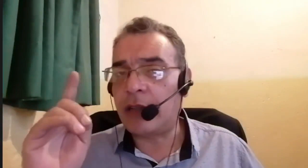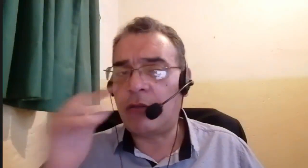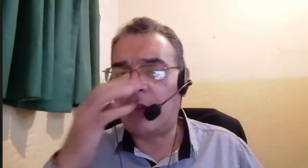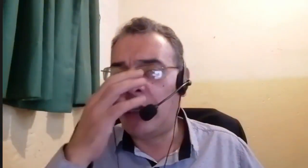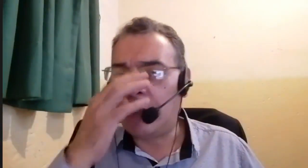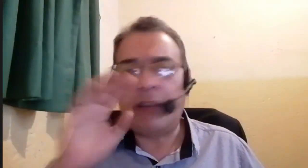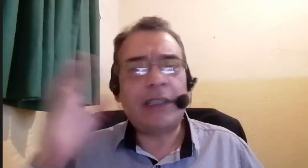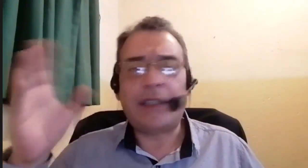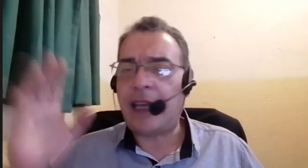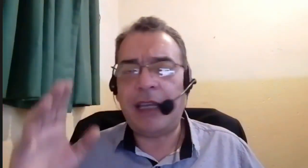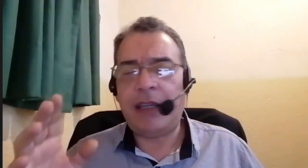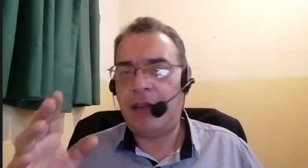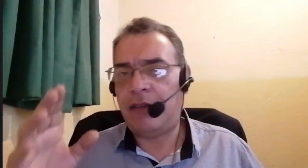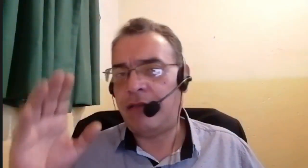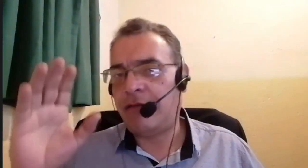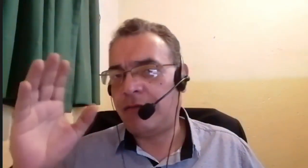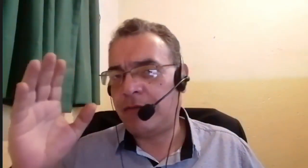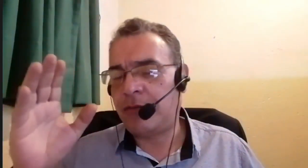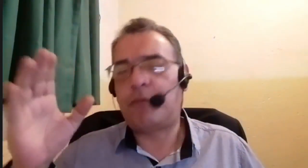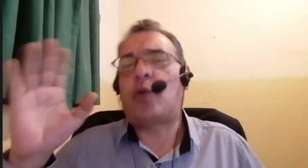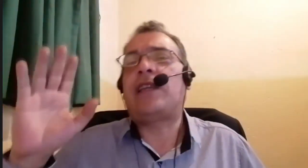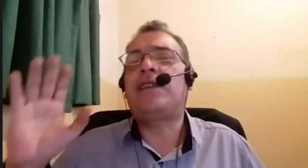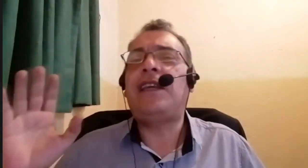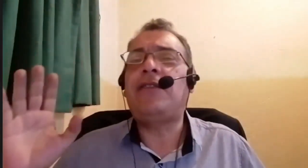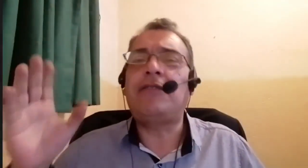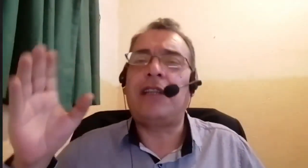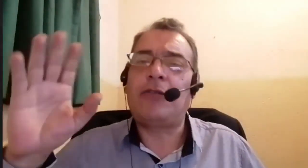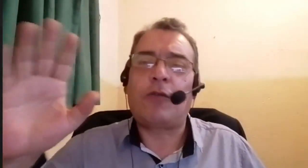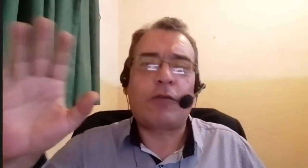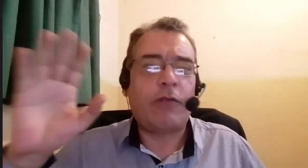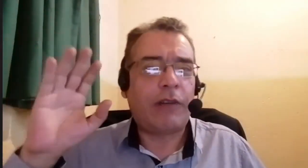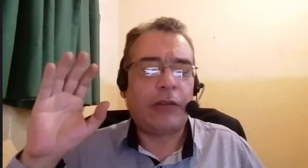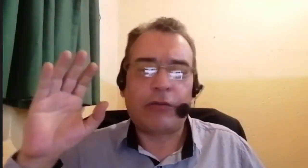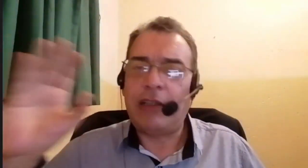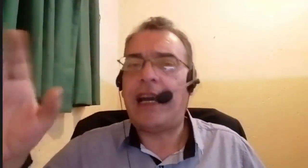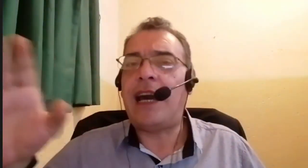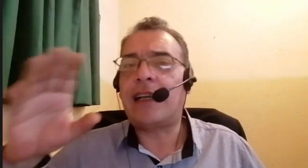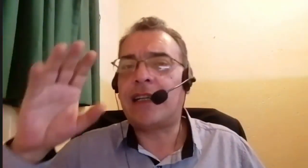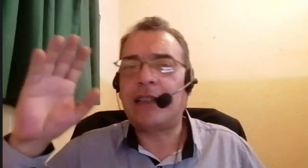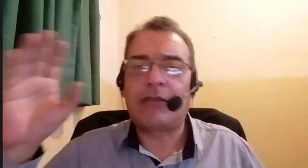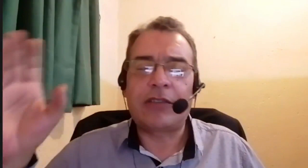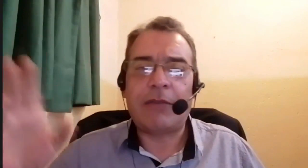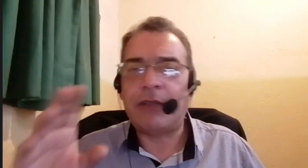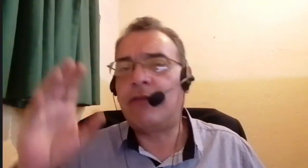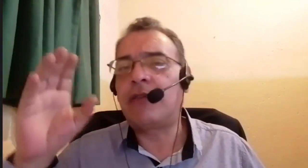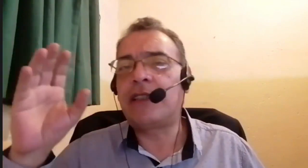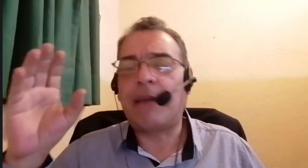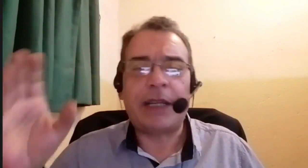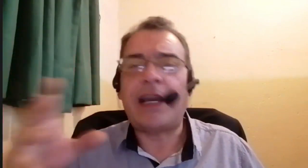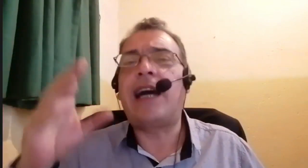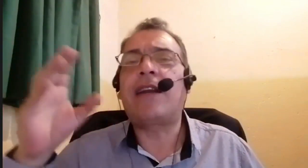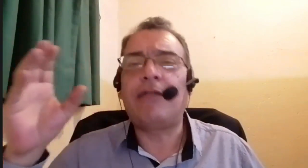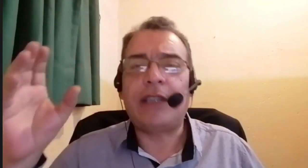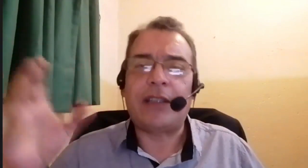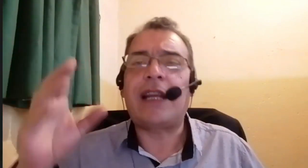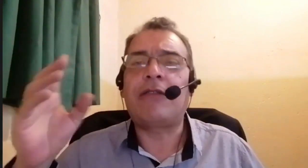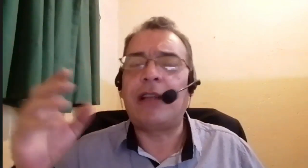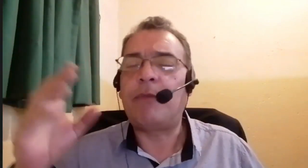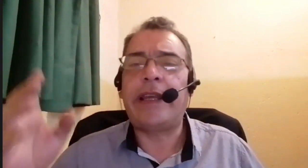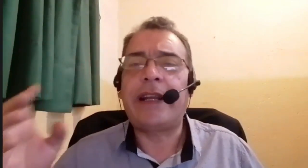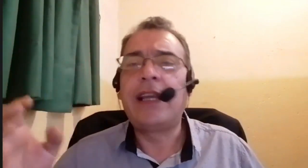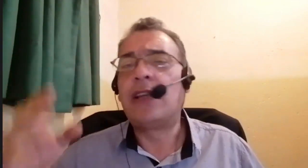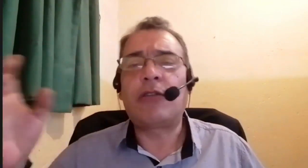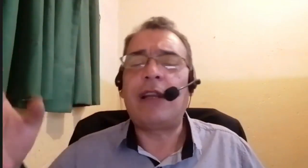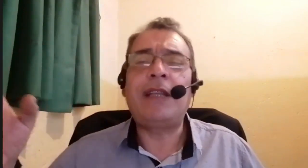por cierto, no es que esté ahí, pues porque sí, ¿no? Se les ocurrió a los oligarcas conservadores apresarlo y quitarlo